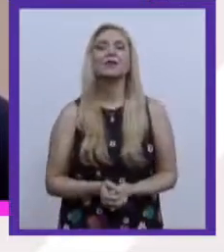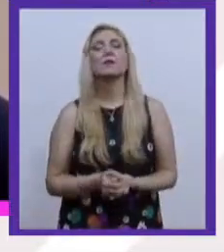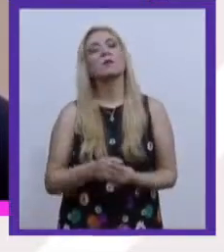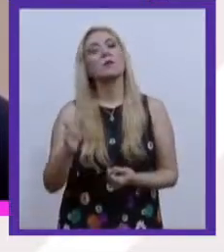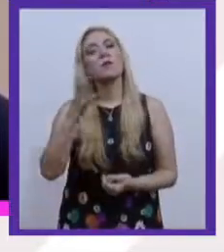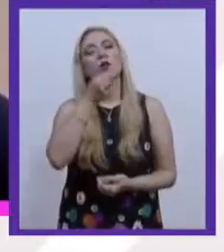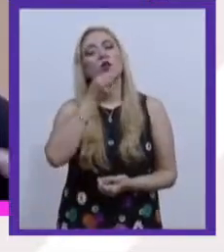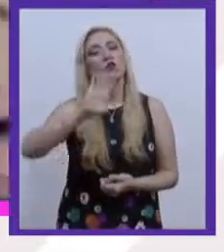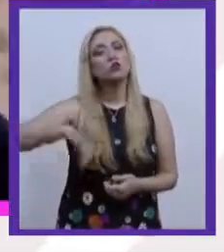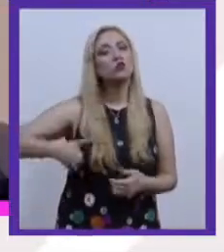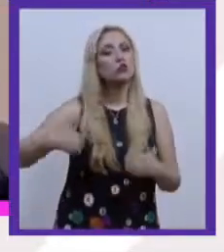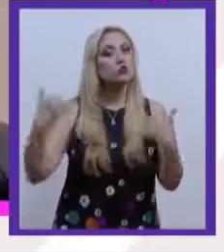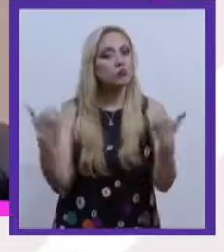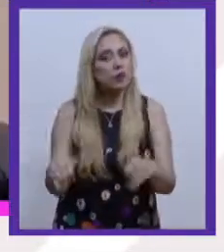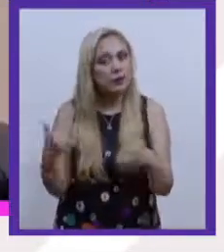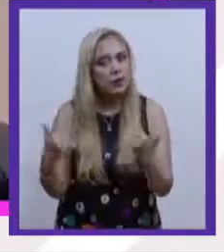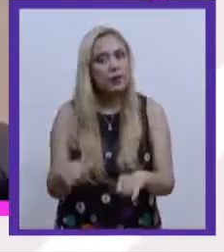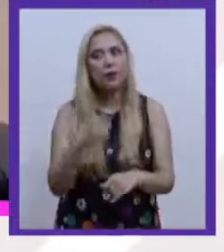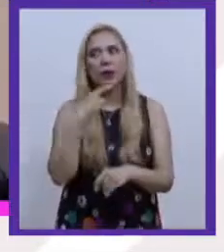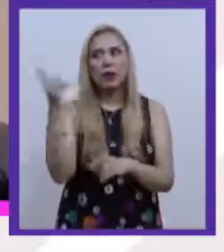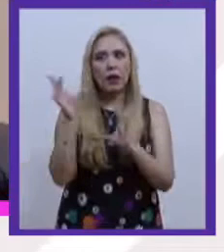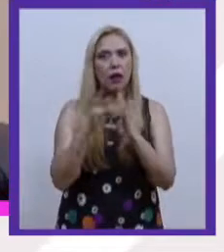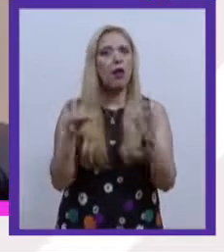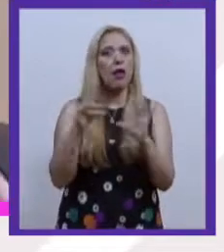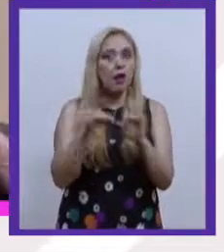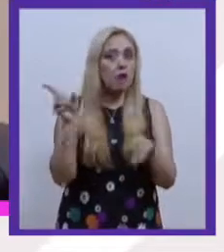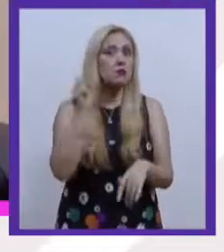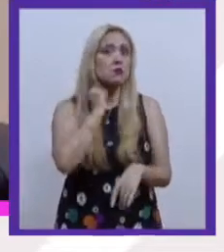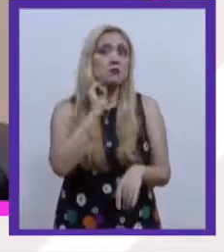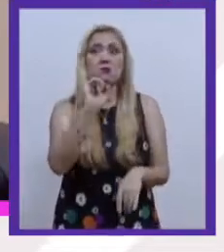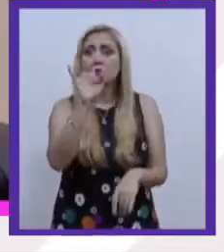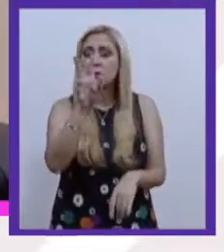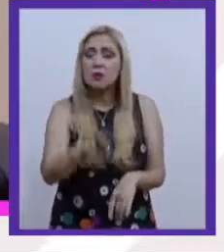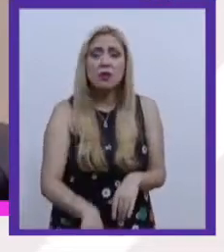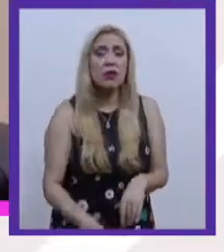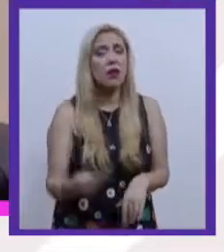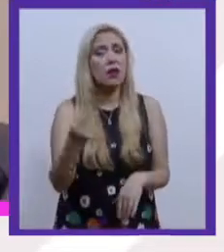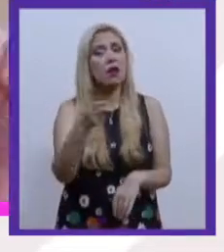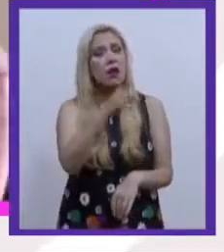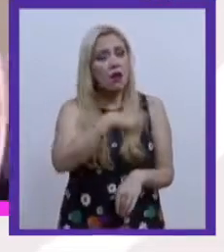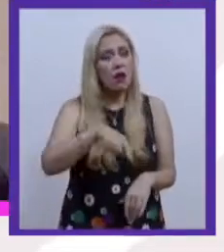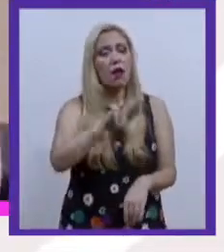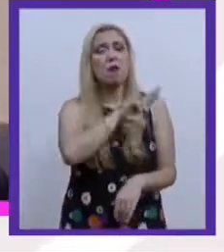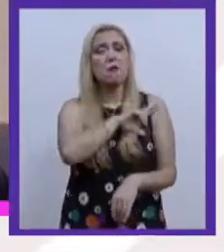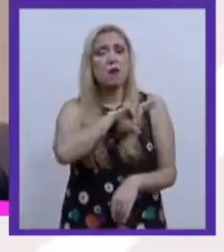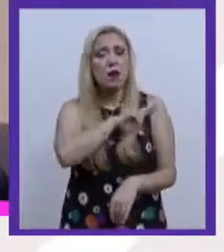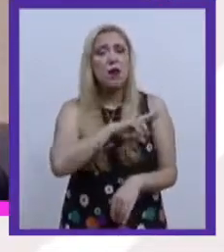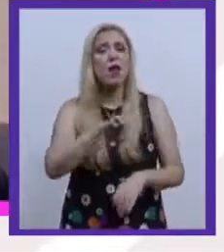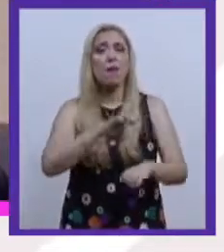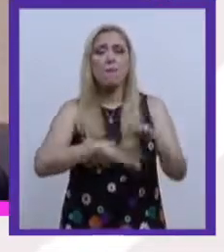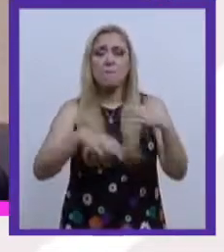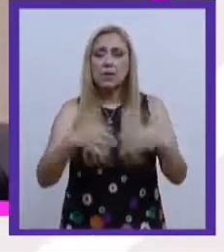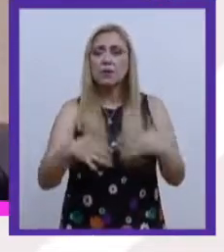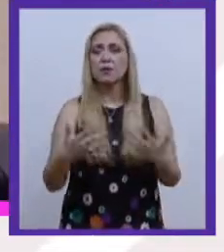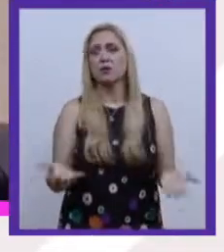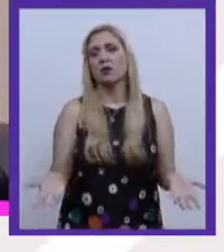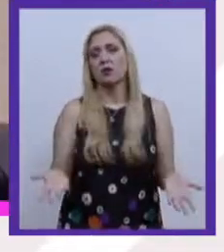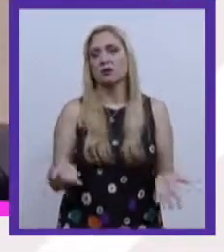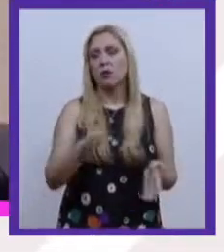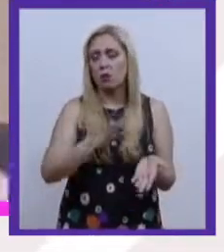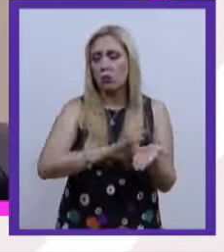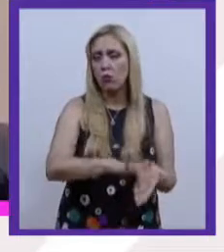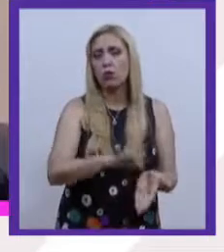estancias infantiles y las guarderías, es muy importante que las empresas también se hagan corresponsables, porque si bien quienes